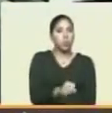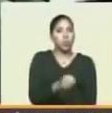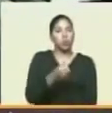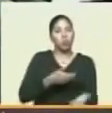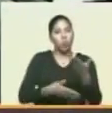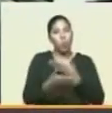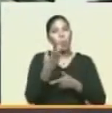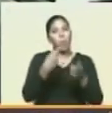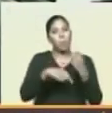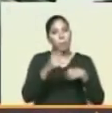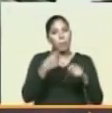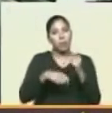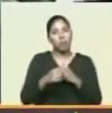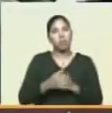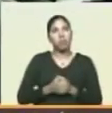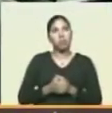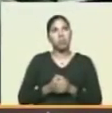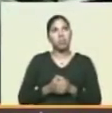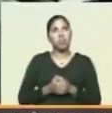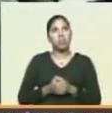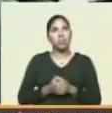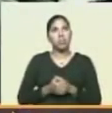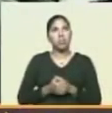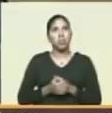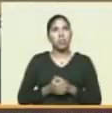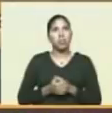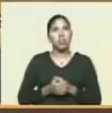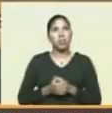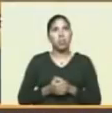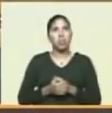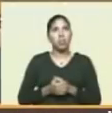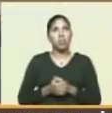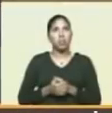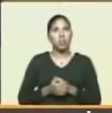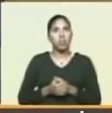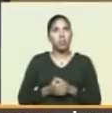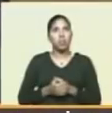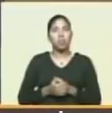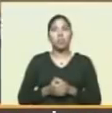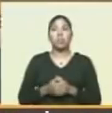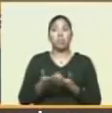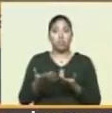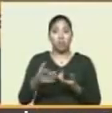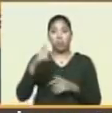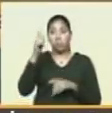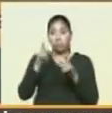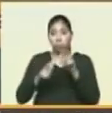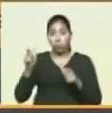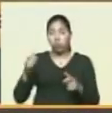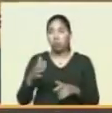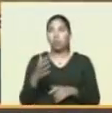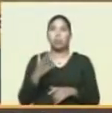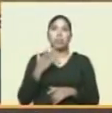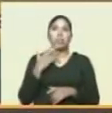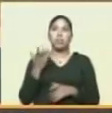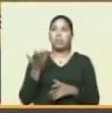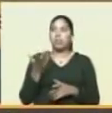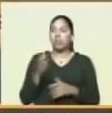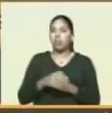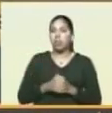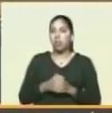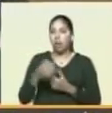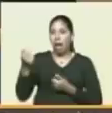comercialización, que es víctima del que de alguna manera tiene el poder y la fuerza para llevar el camión y sustraer de allí el